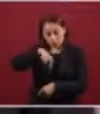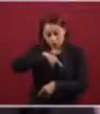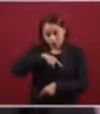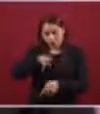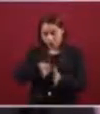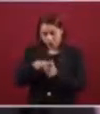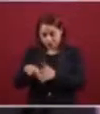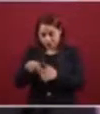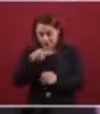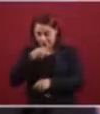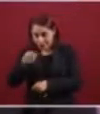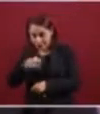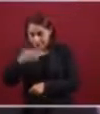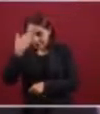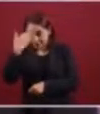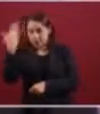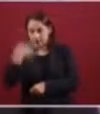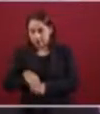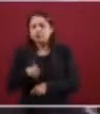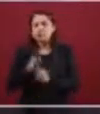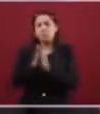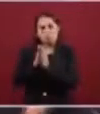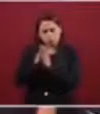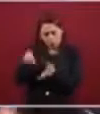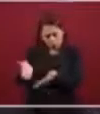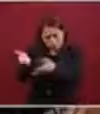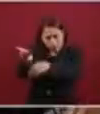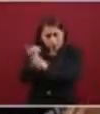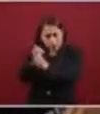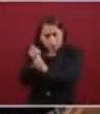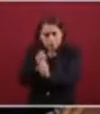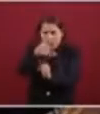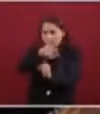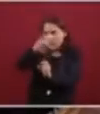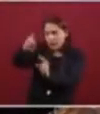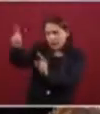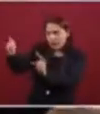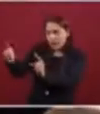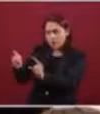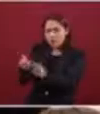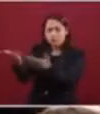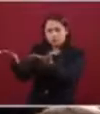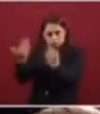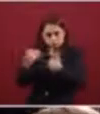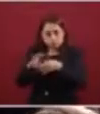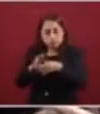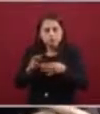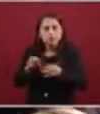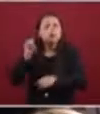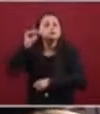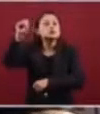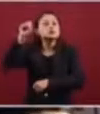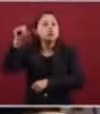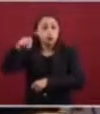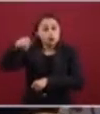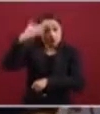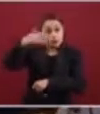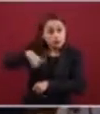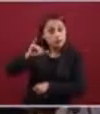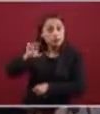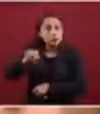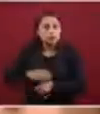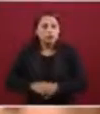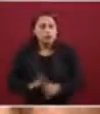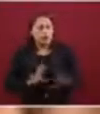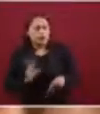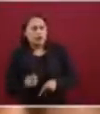línea de investigación de quién es cada quien y que nos hablen sobre el sindicato, si ellos no sabían lo que estaba sucediendo dentro. Bueno, pero entonces sí ya